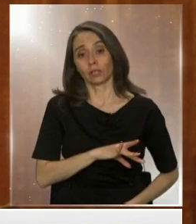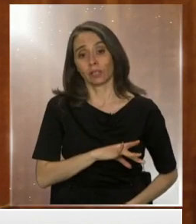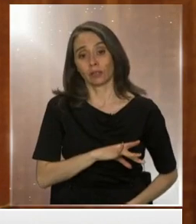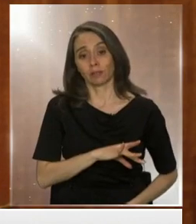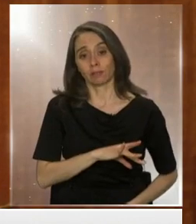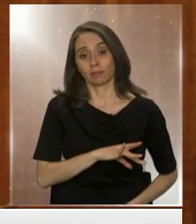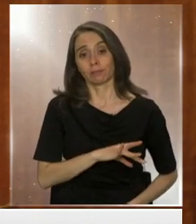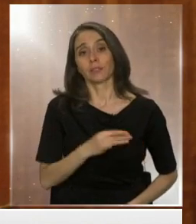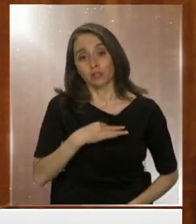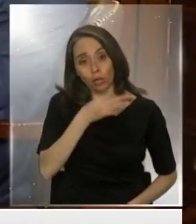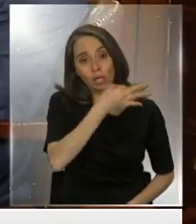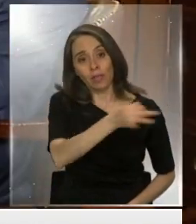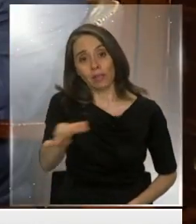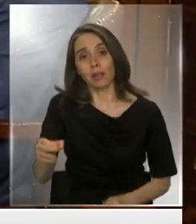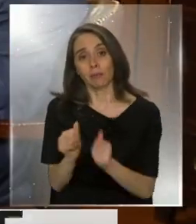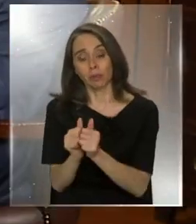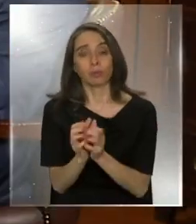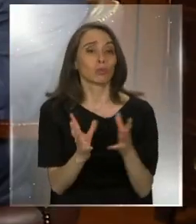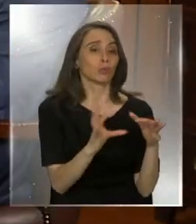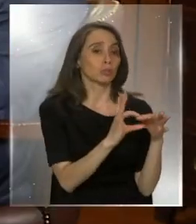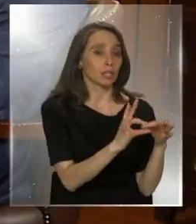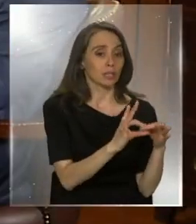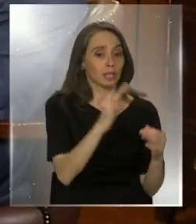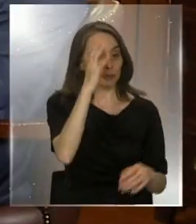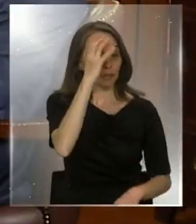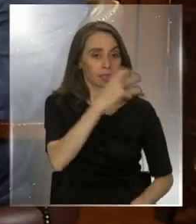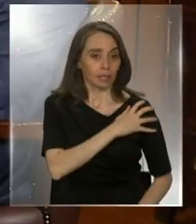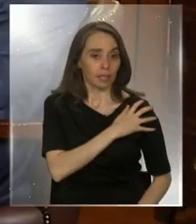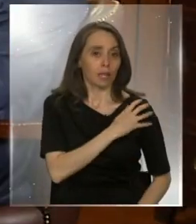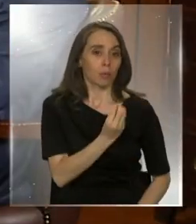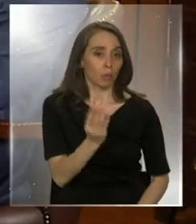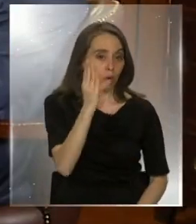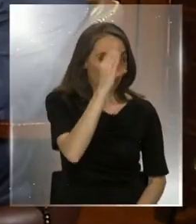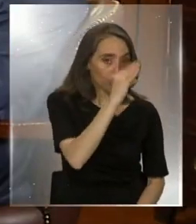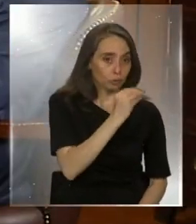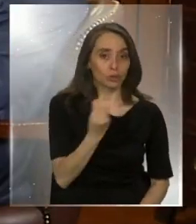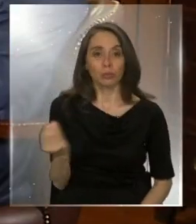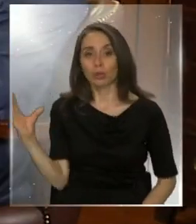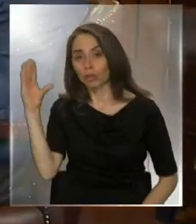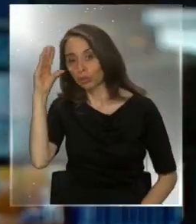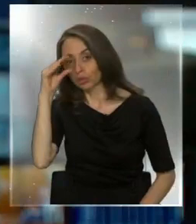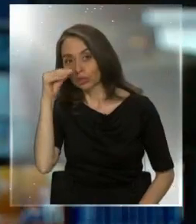eso les diría muchísimas gracias a general que tenga buenas noches